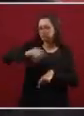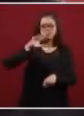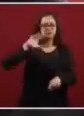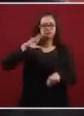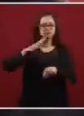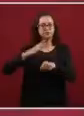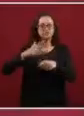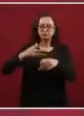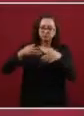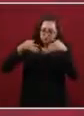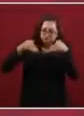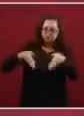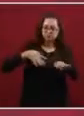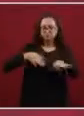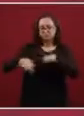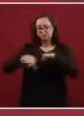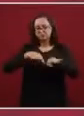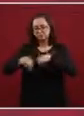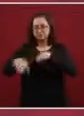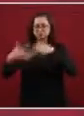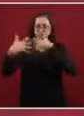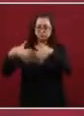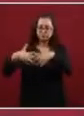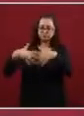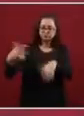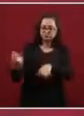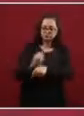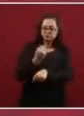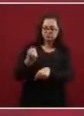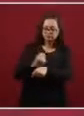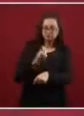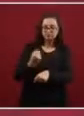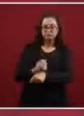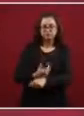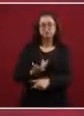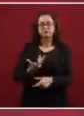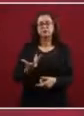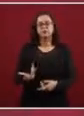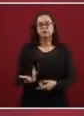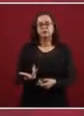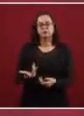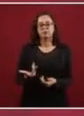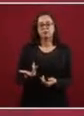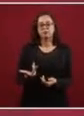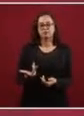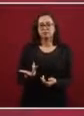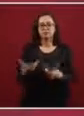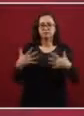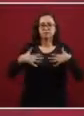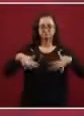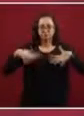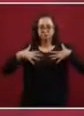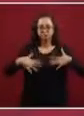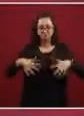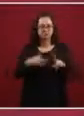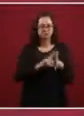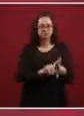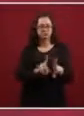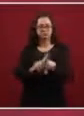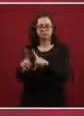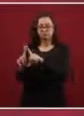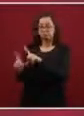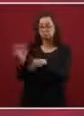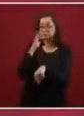a la industria del calzado, de los textiles, de